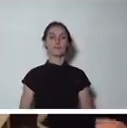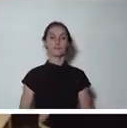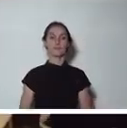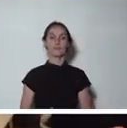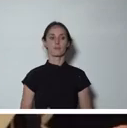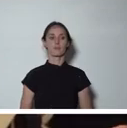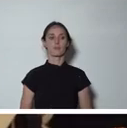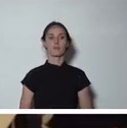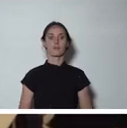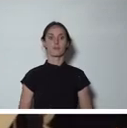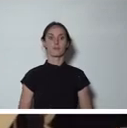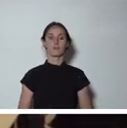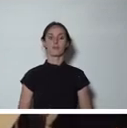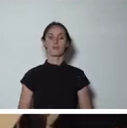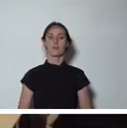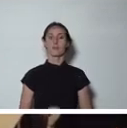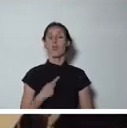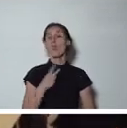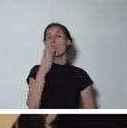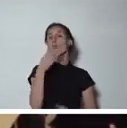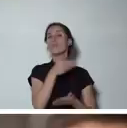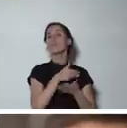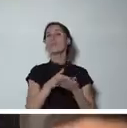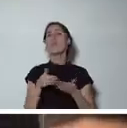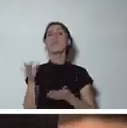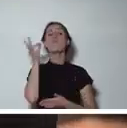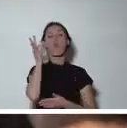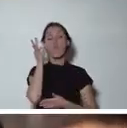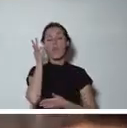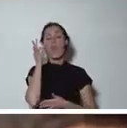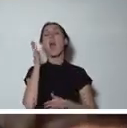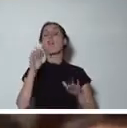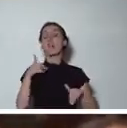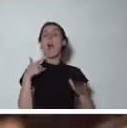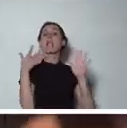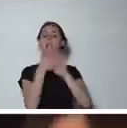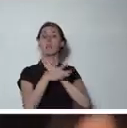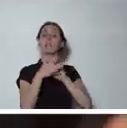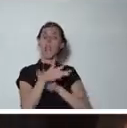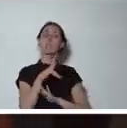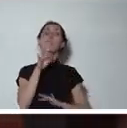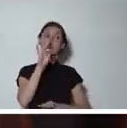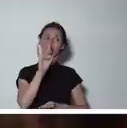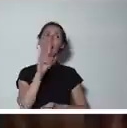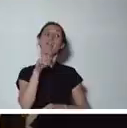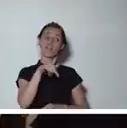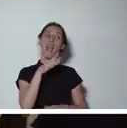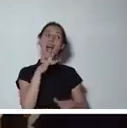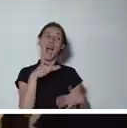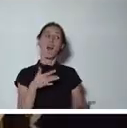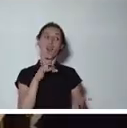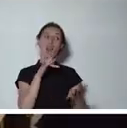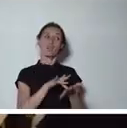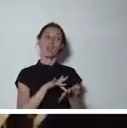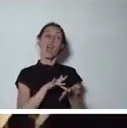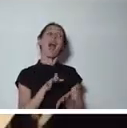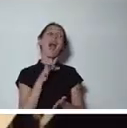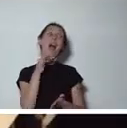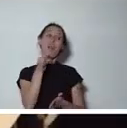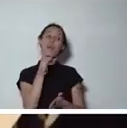2 millones de pibas en la calle explicaron que era ese el momento y explicaron además que es una agenda de